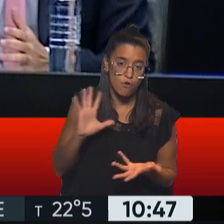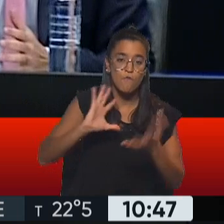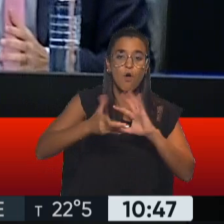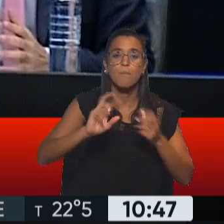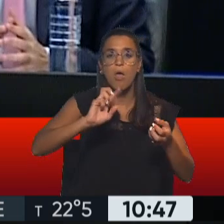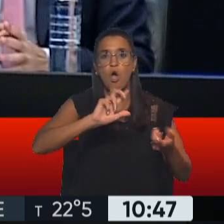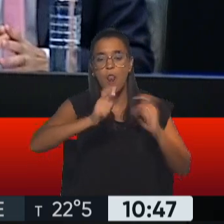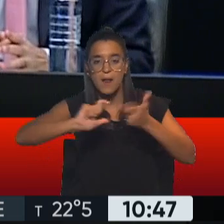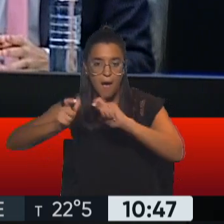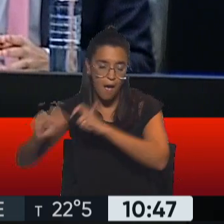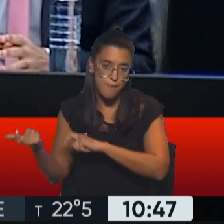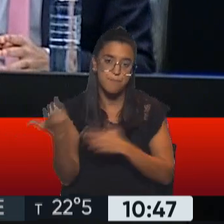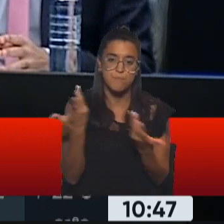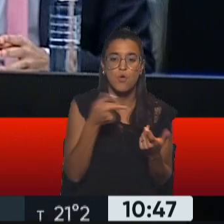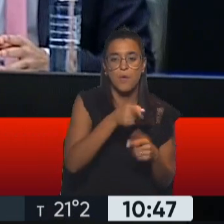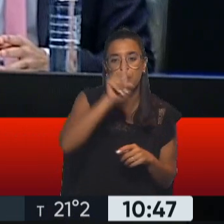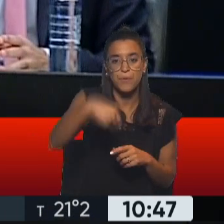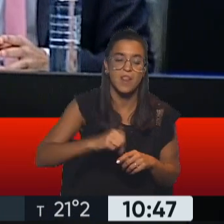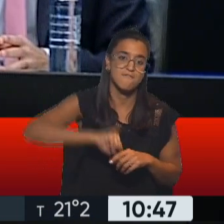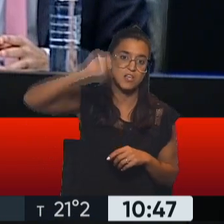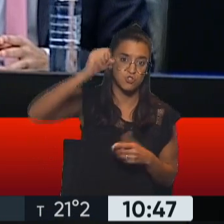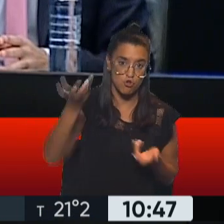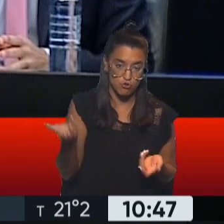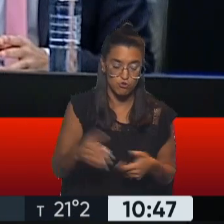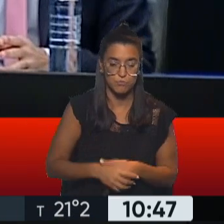cambio y, por lo tanto, en la inflación.